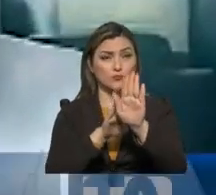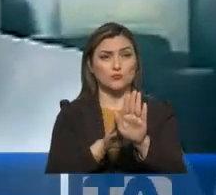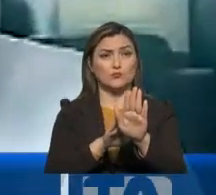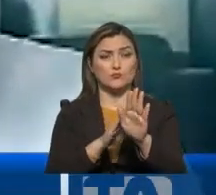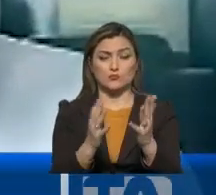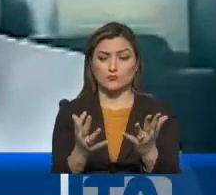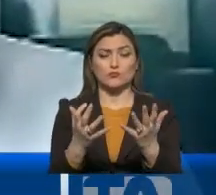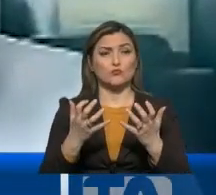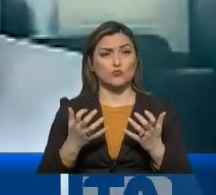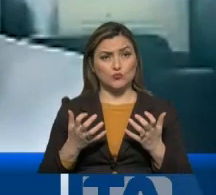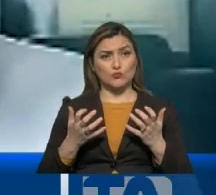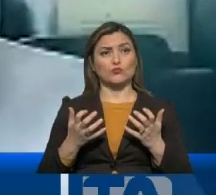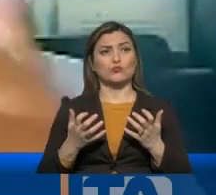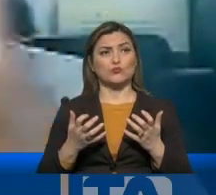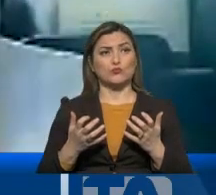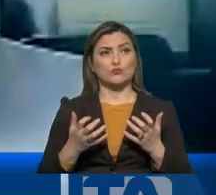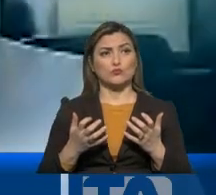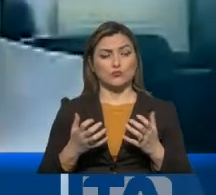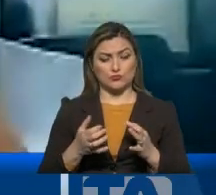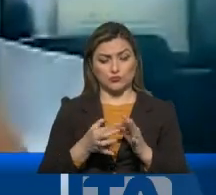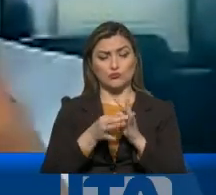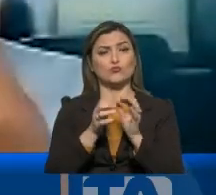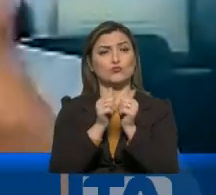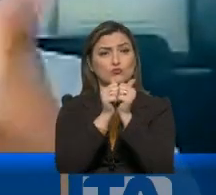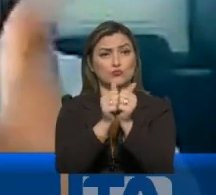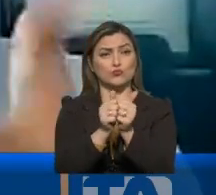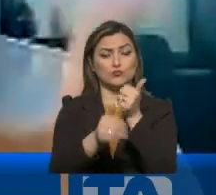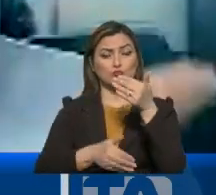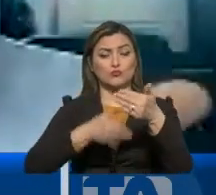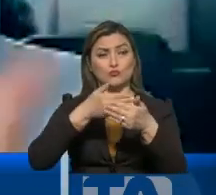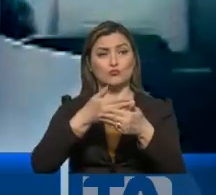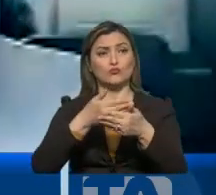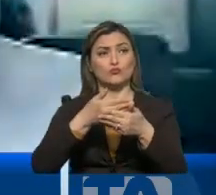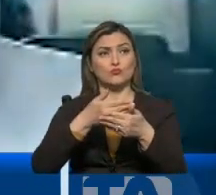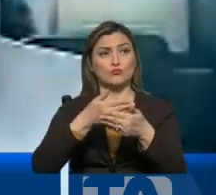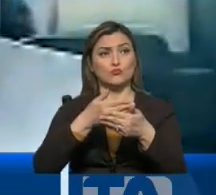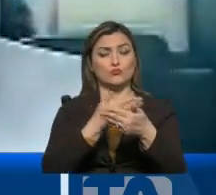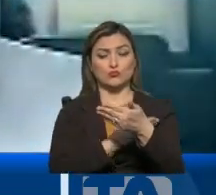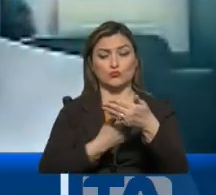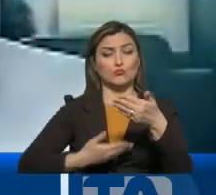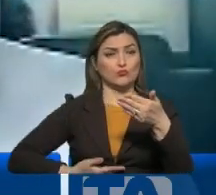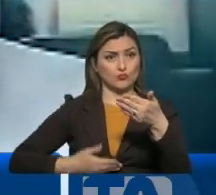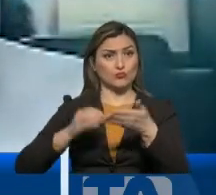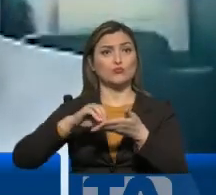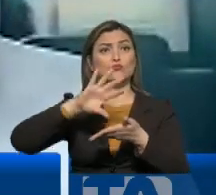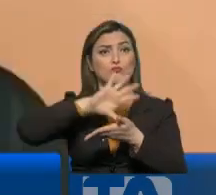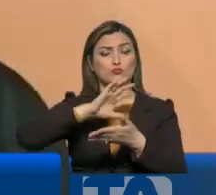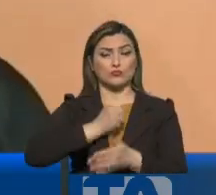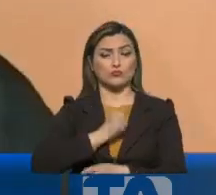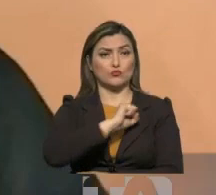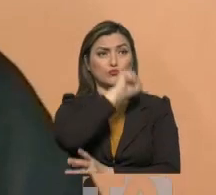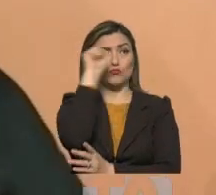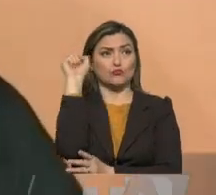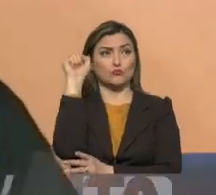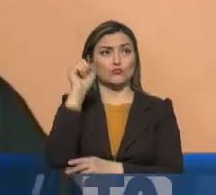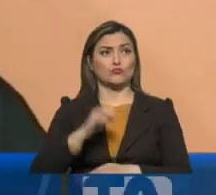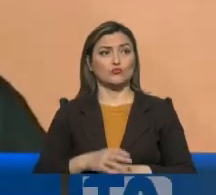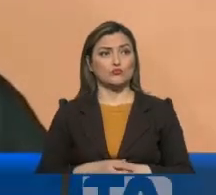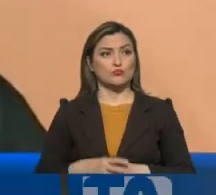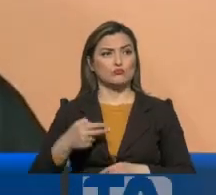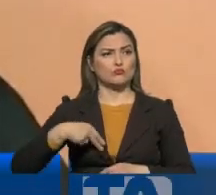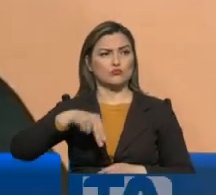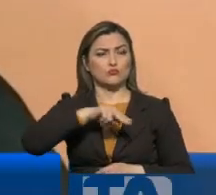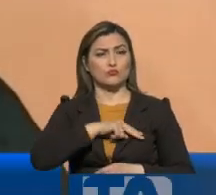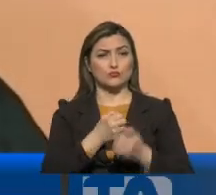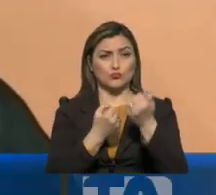aspiramos de que en este marco de una unidad que aspiramos entre todos tener la presidencia la asamblea otro legítimo derecho nosotros estamos apoyando